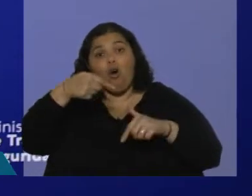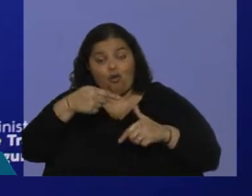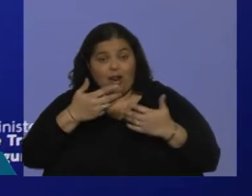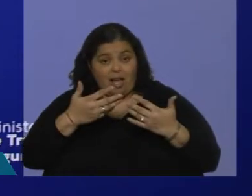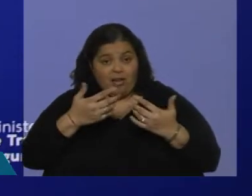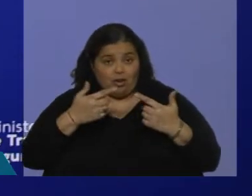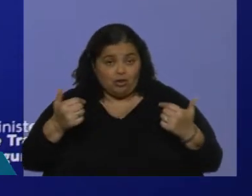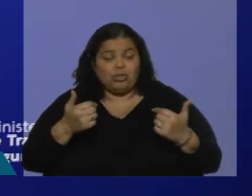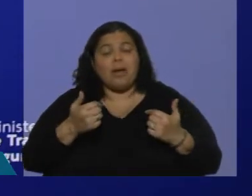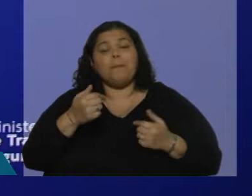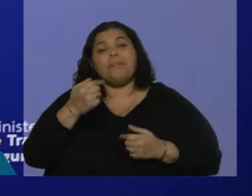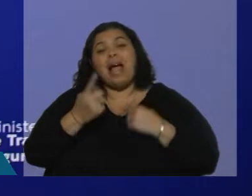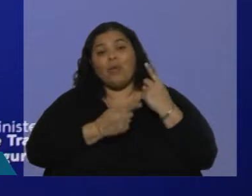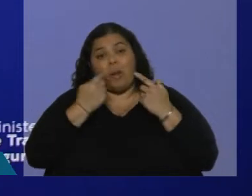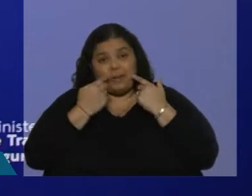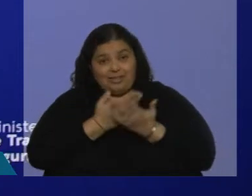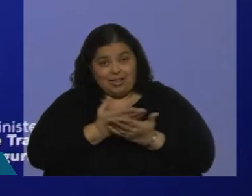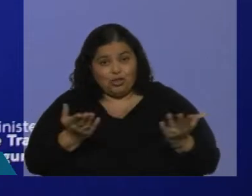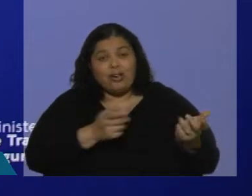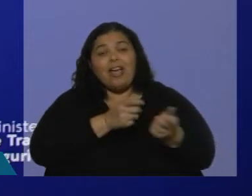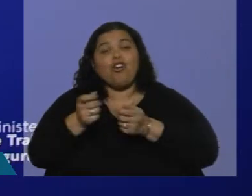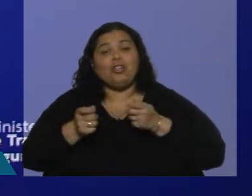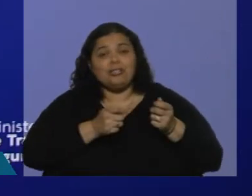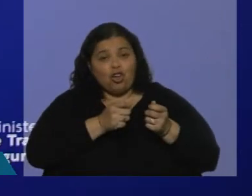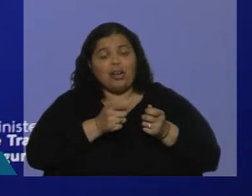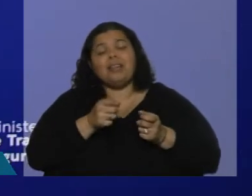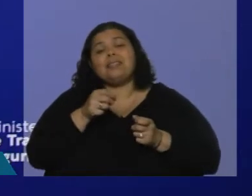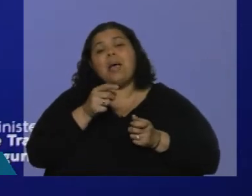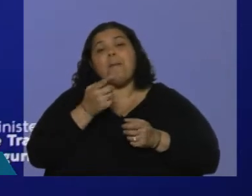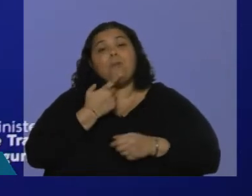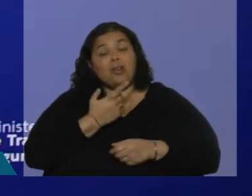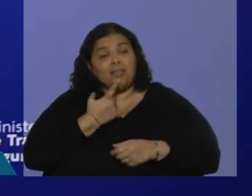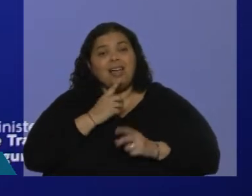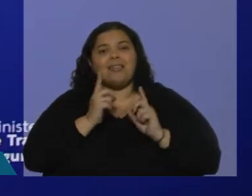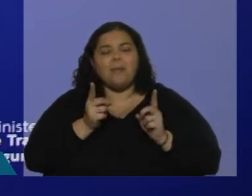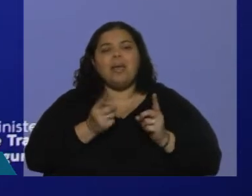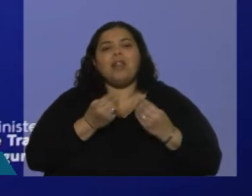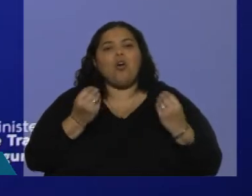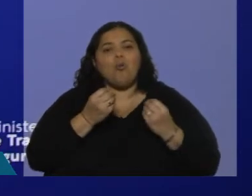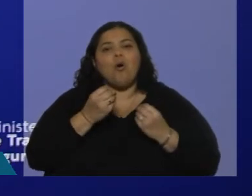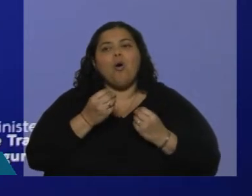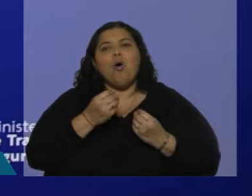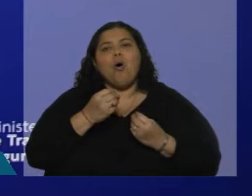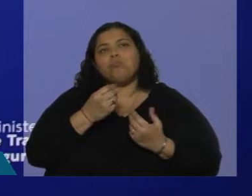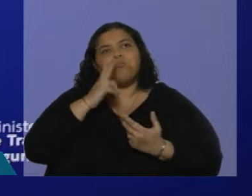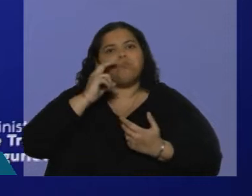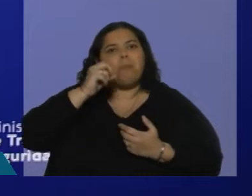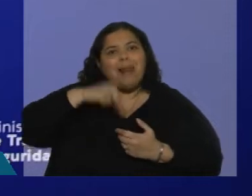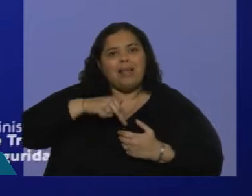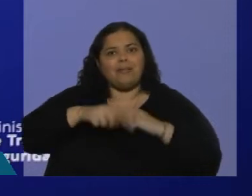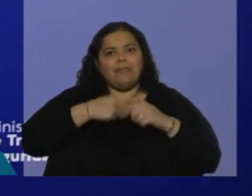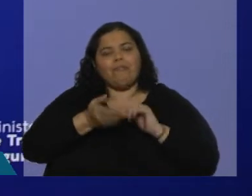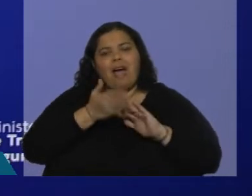de digamos negociaciones políticas y posturas que plantean un paro para agosto o septiembre entonces